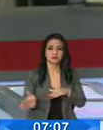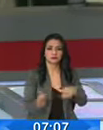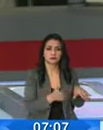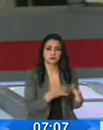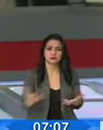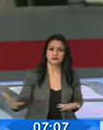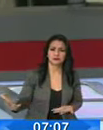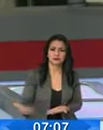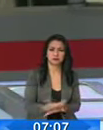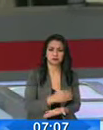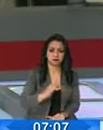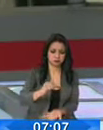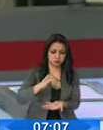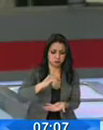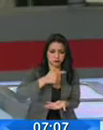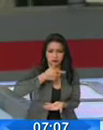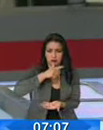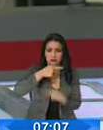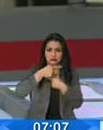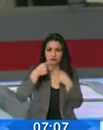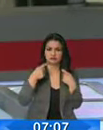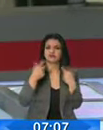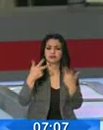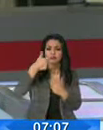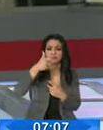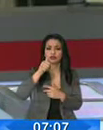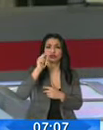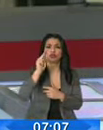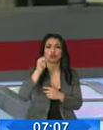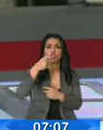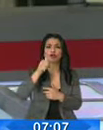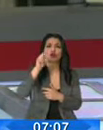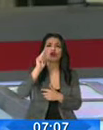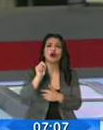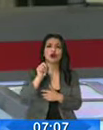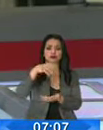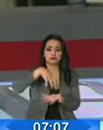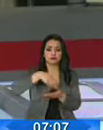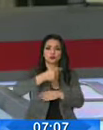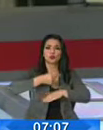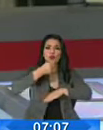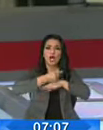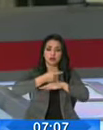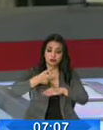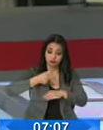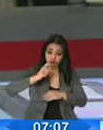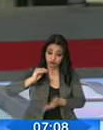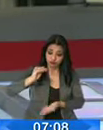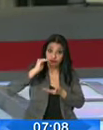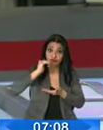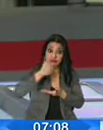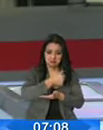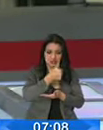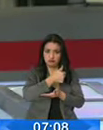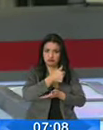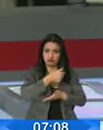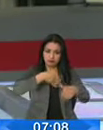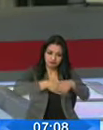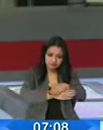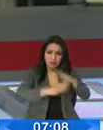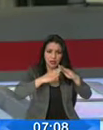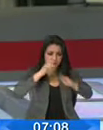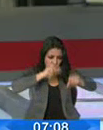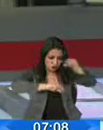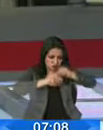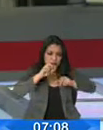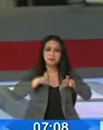de litros de licor artesanal en Chongón, esto en la provincia del Guayas. Al parecer, la bebida había sido elaborada sin los permisos sanitarios de ley.